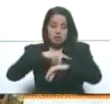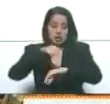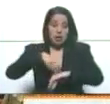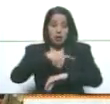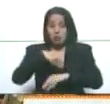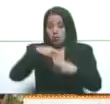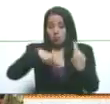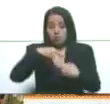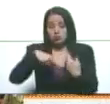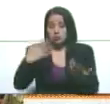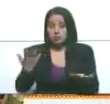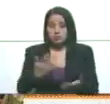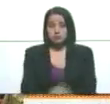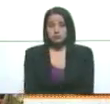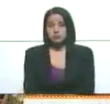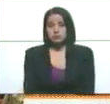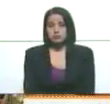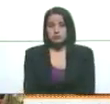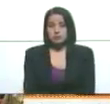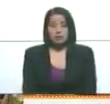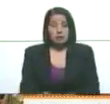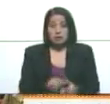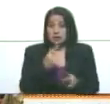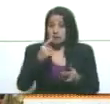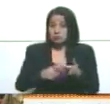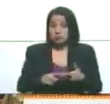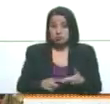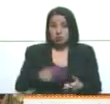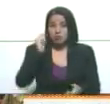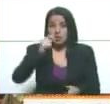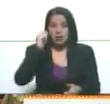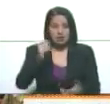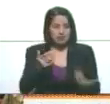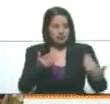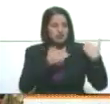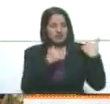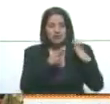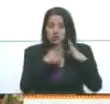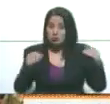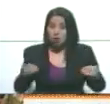tiempos de revolución. Eso es una tarea de todos los partidos.